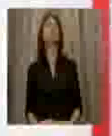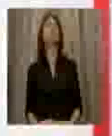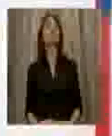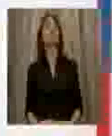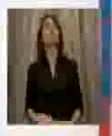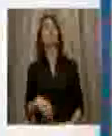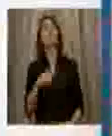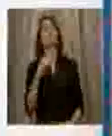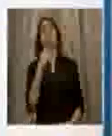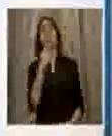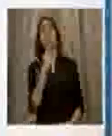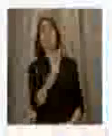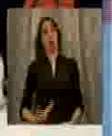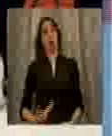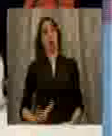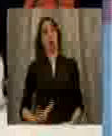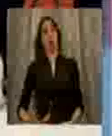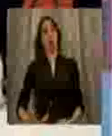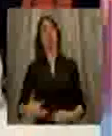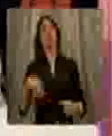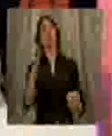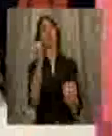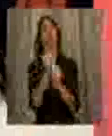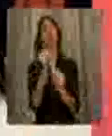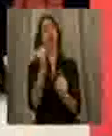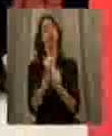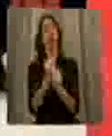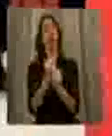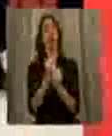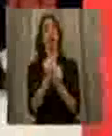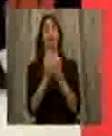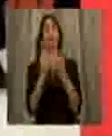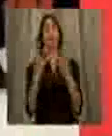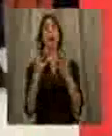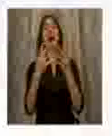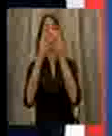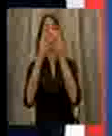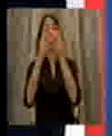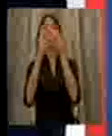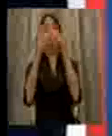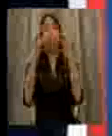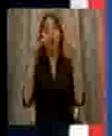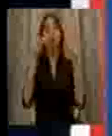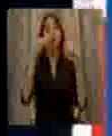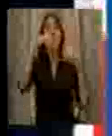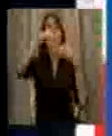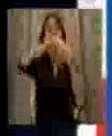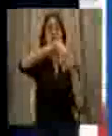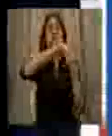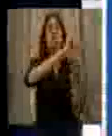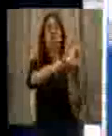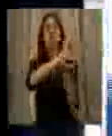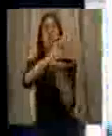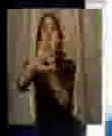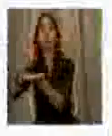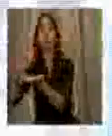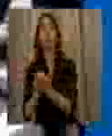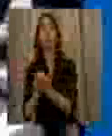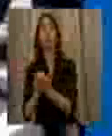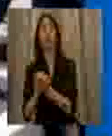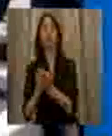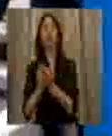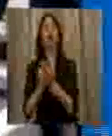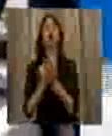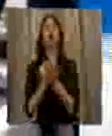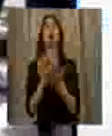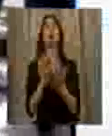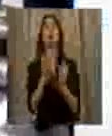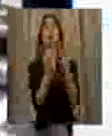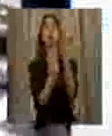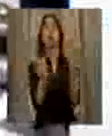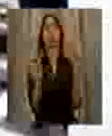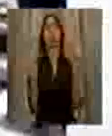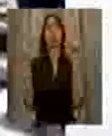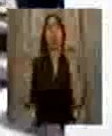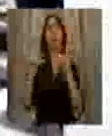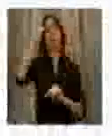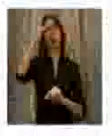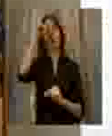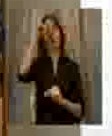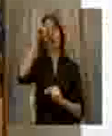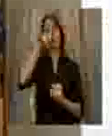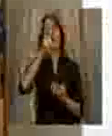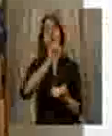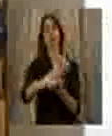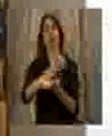Como gobierno también estamos trabajando para reforzar la transparencia en las instituciones, más cuando ha disminuido la confianza de las personas hacia